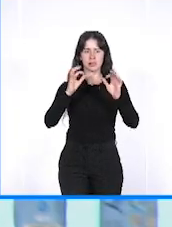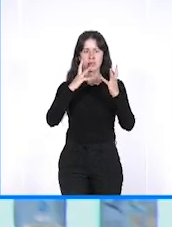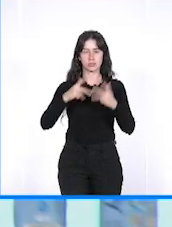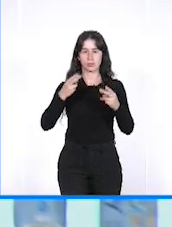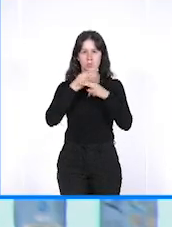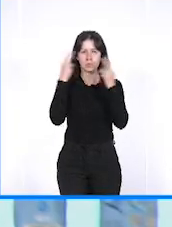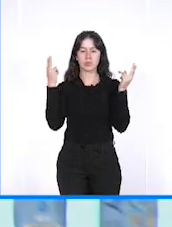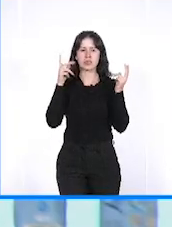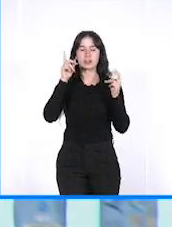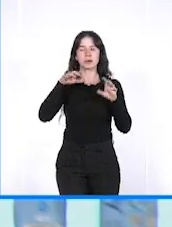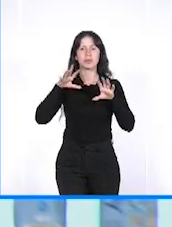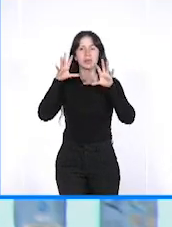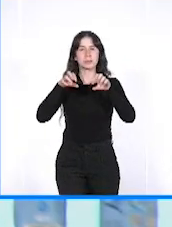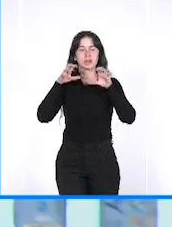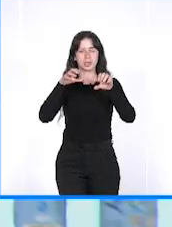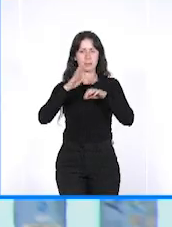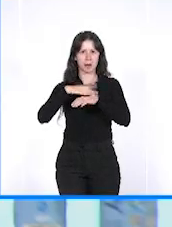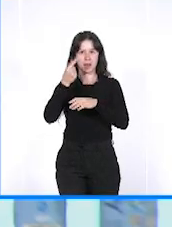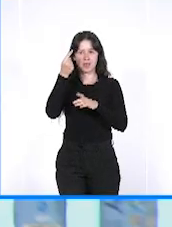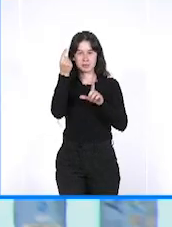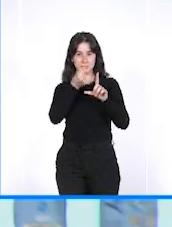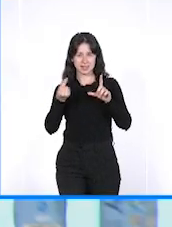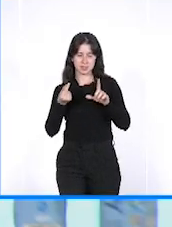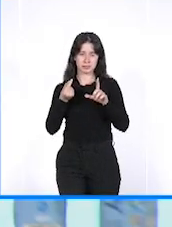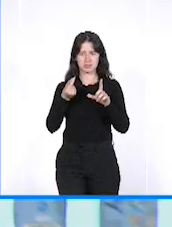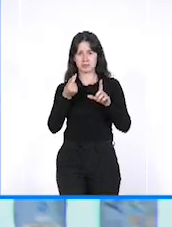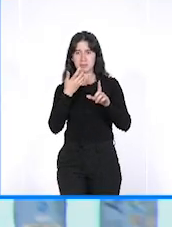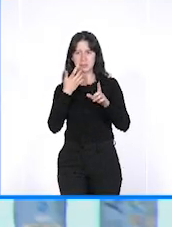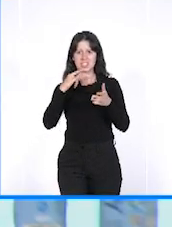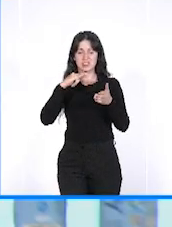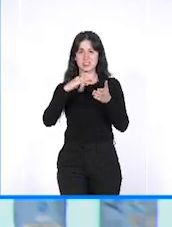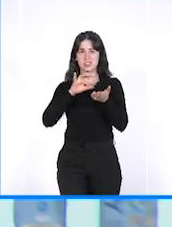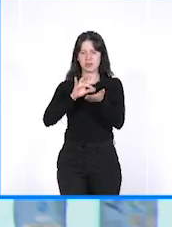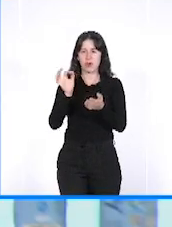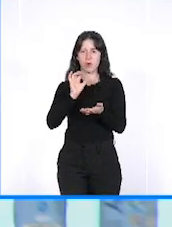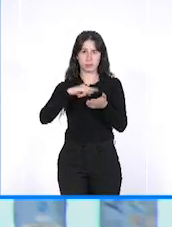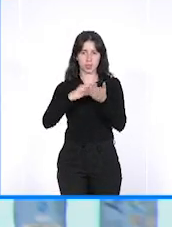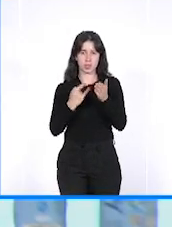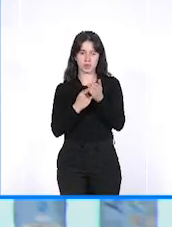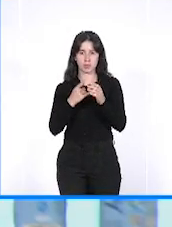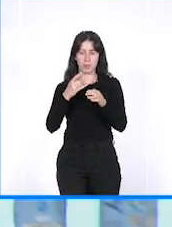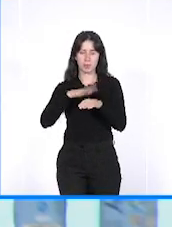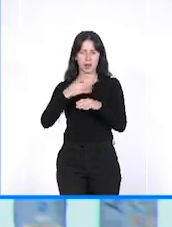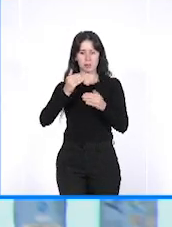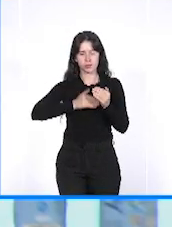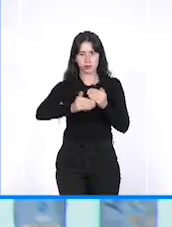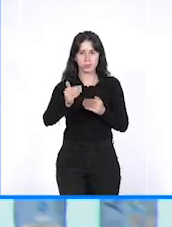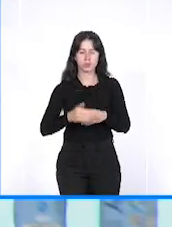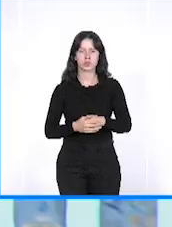diseñar servicios y proyectos de otra manera en un futuro inmediato no Entonces con